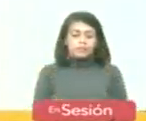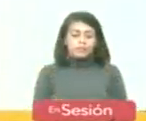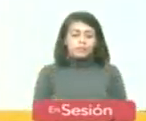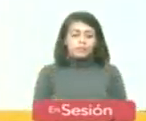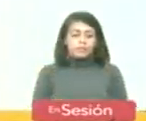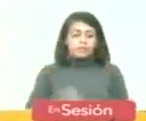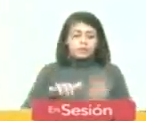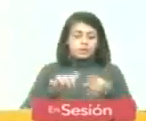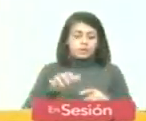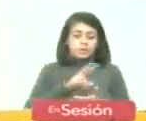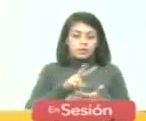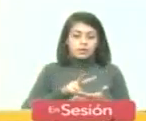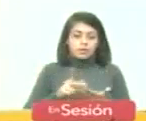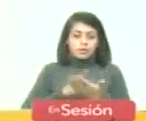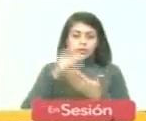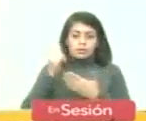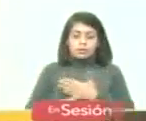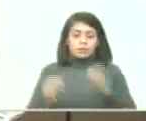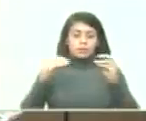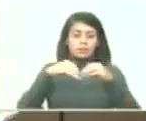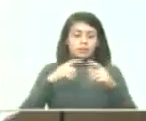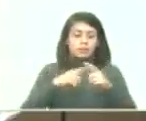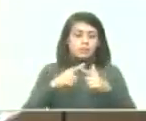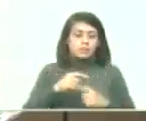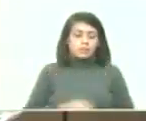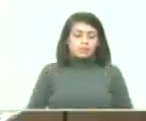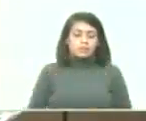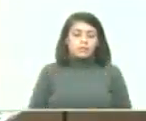Ciudadana secretaria, por favor, sírvase a leer el proyecto de acuerdo.